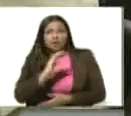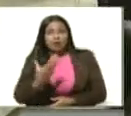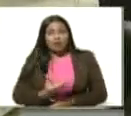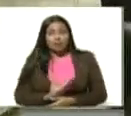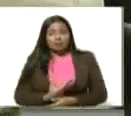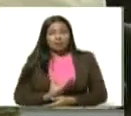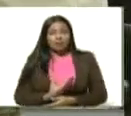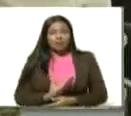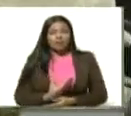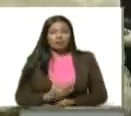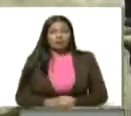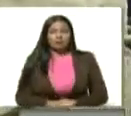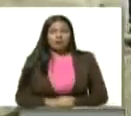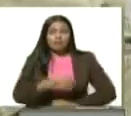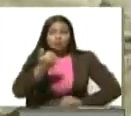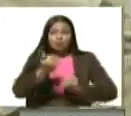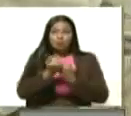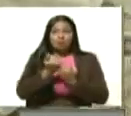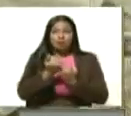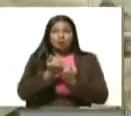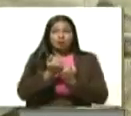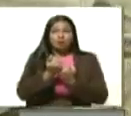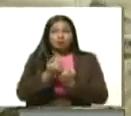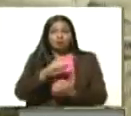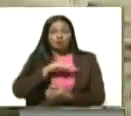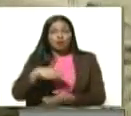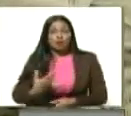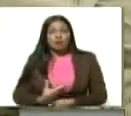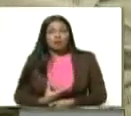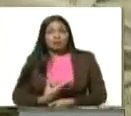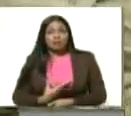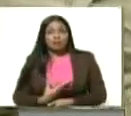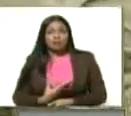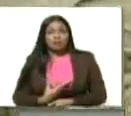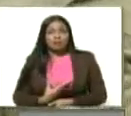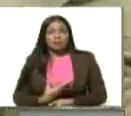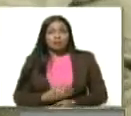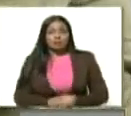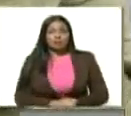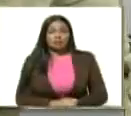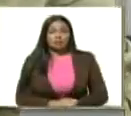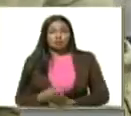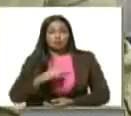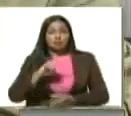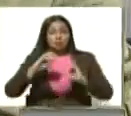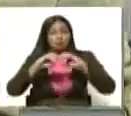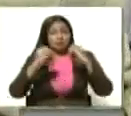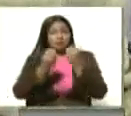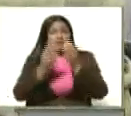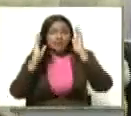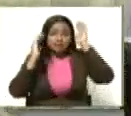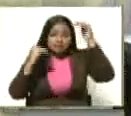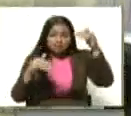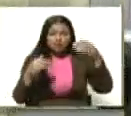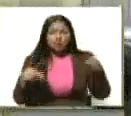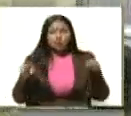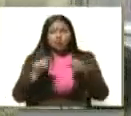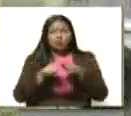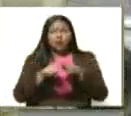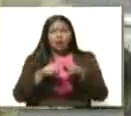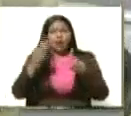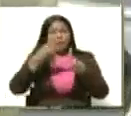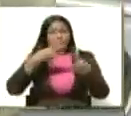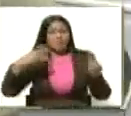alcaldía y apoyada por nuestra alcaldesa, la almirante Carmen Meléndez, tenemos la oficina de atención también a la